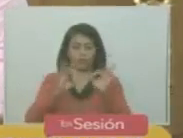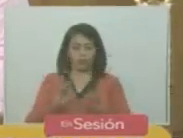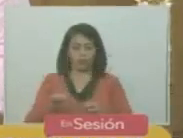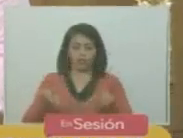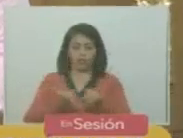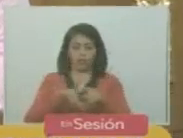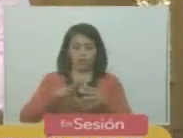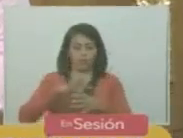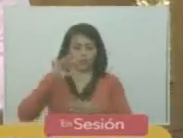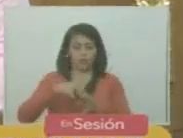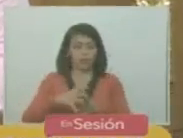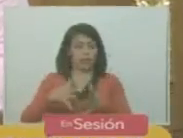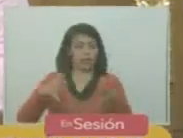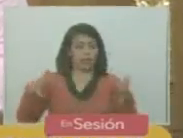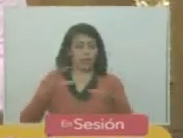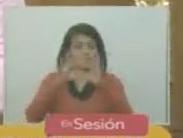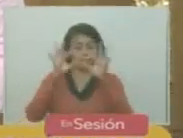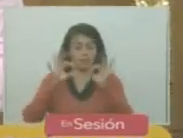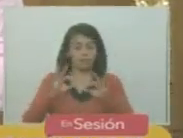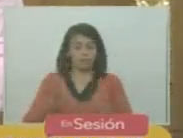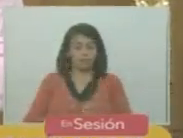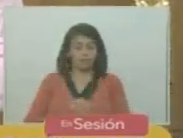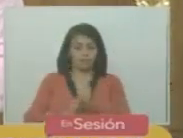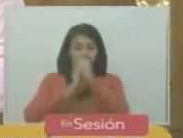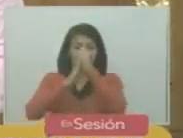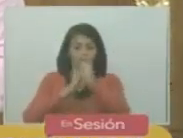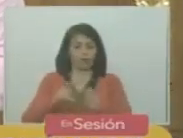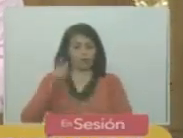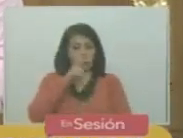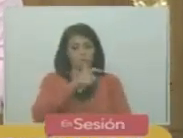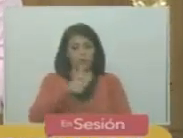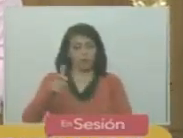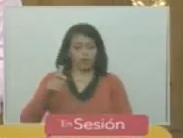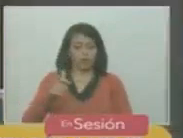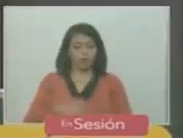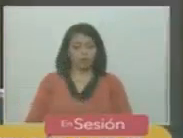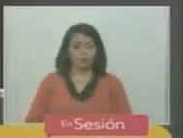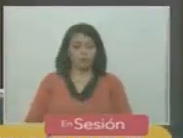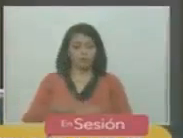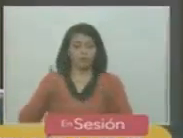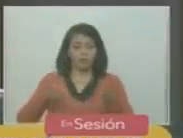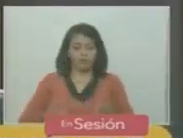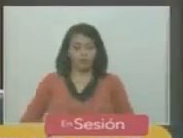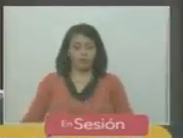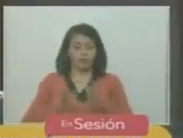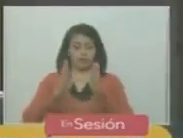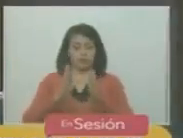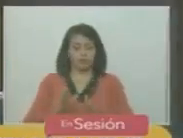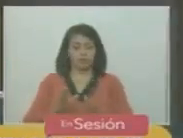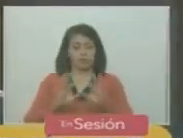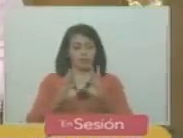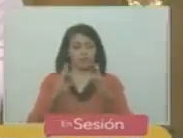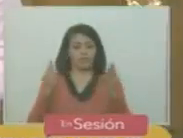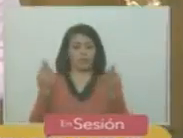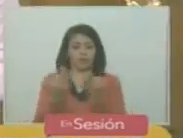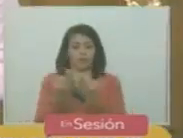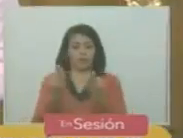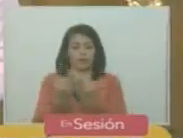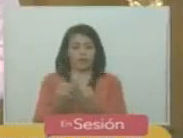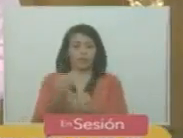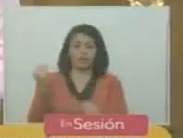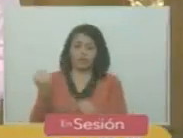espiritual y de gran manera entre su líder y el pueblo. Nació en el seno de una familia de